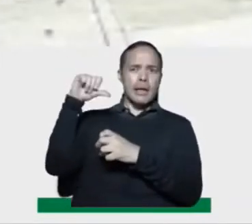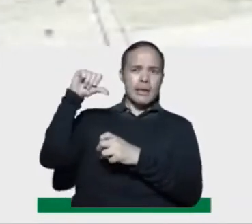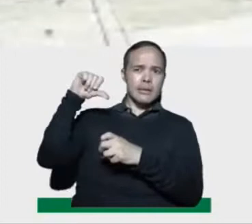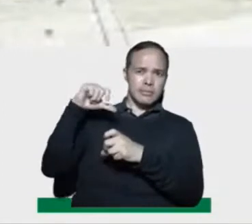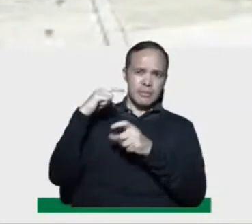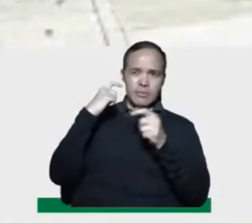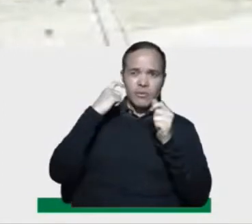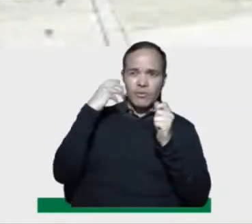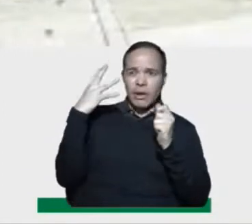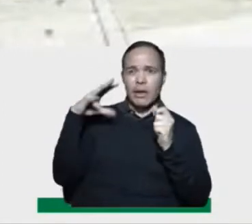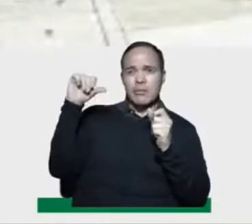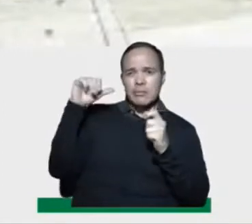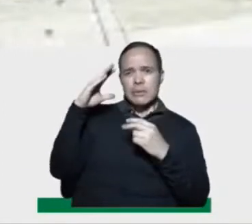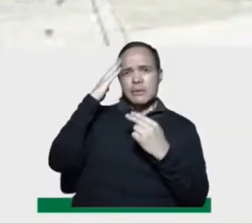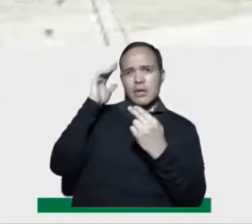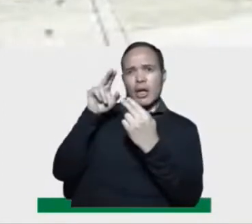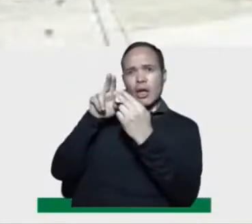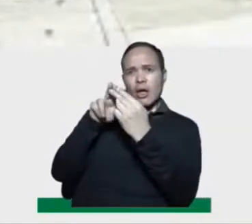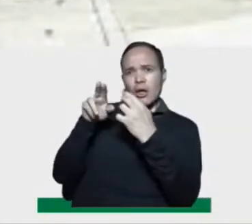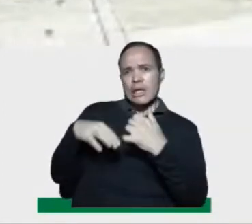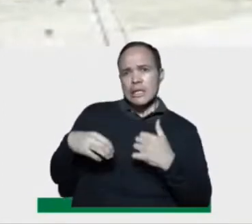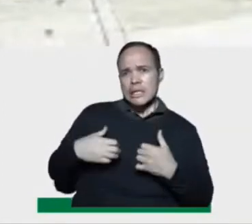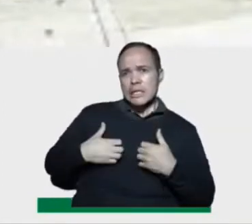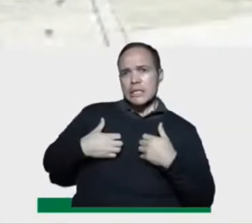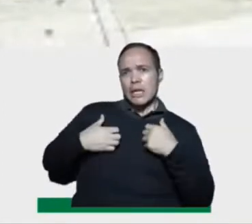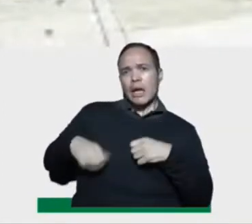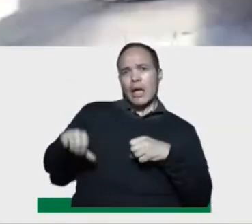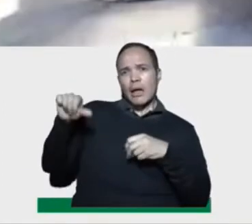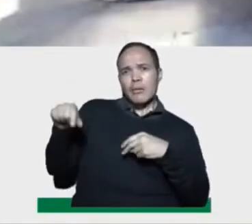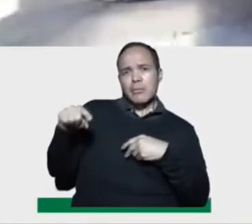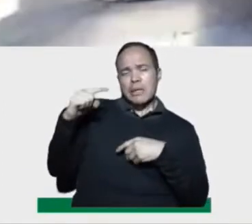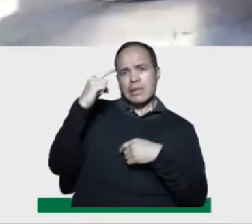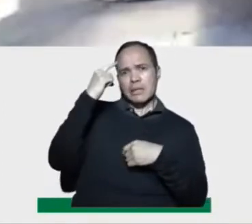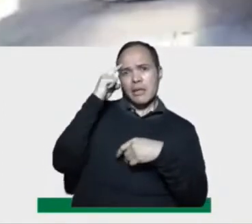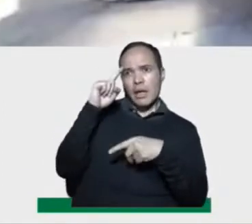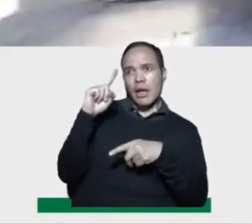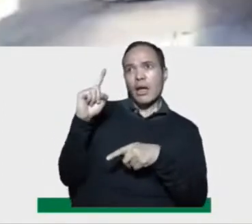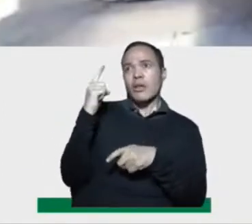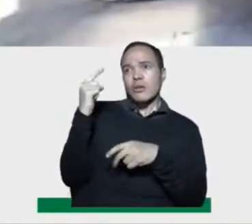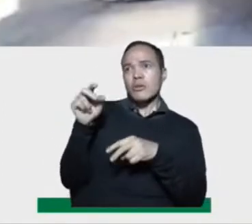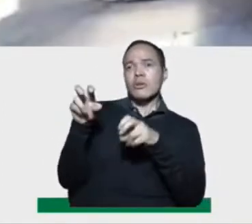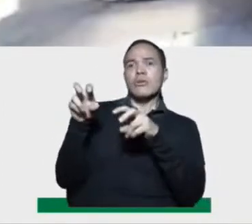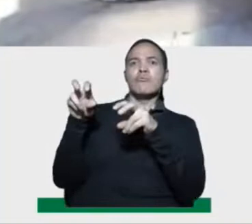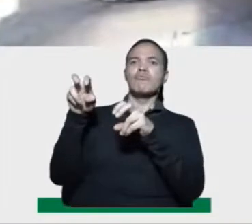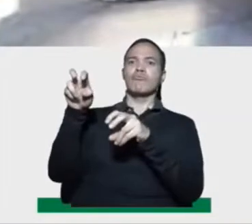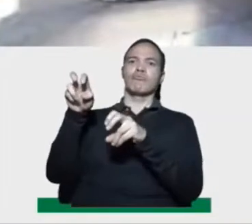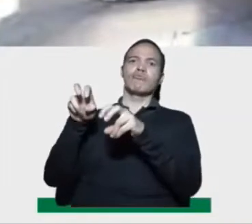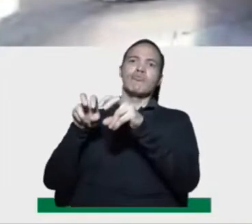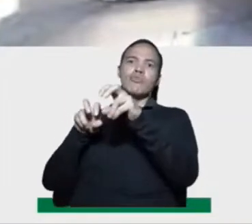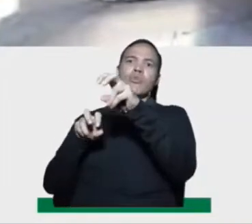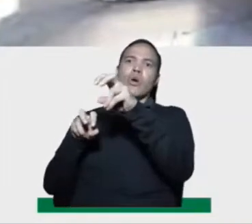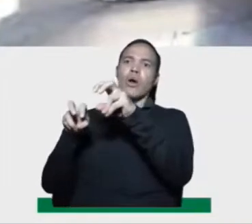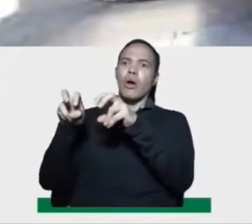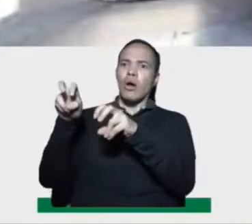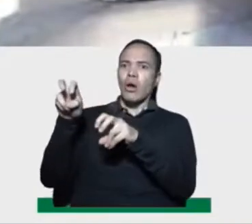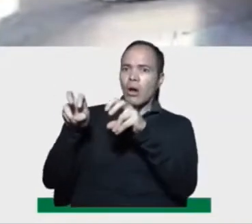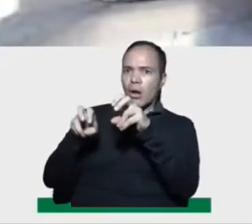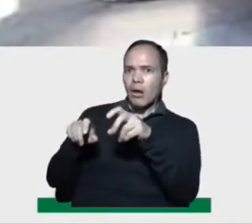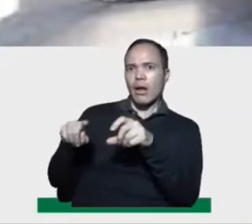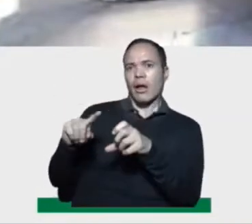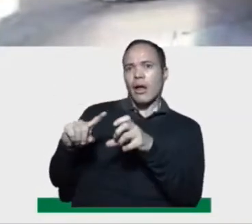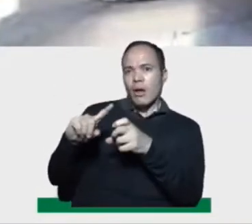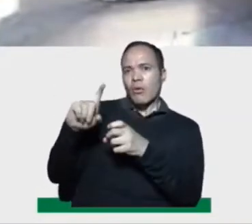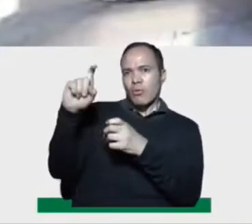venía a la zona la comuna 3 y con la imagen de los graffitis las escaleras eléctricas lo bueno y lo que había pasado antes